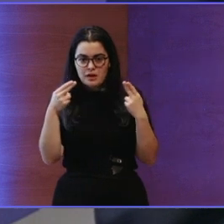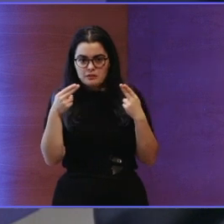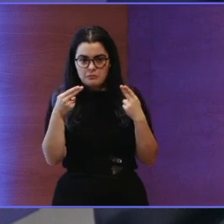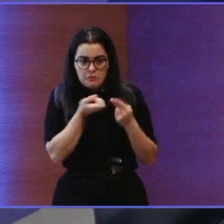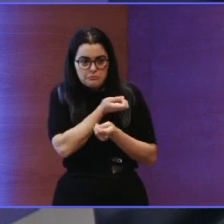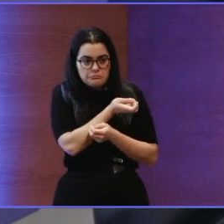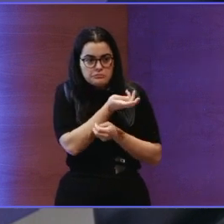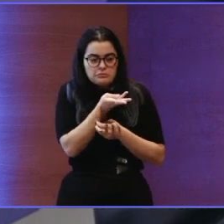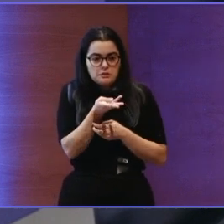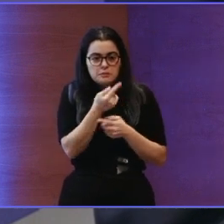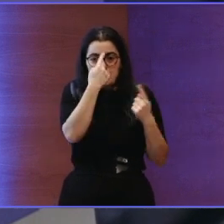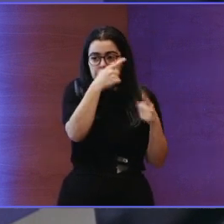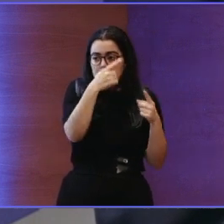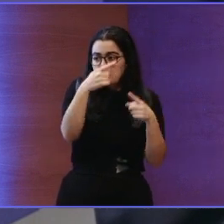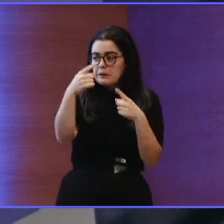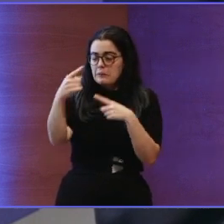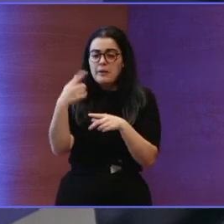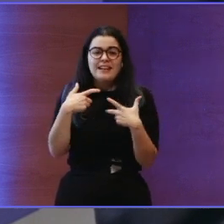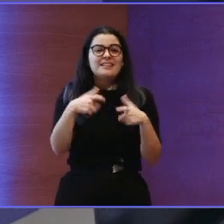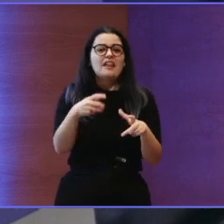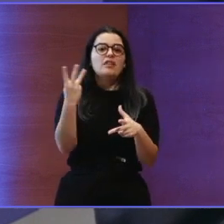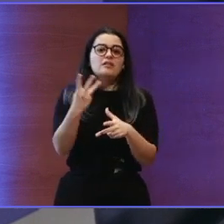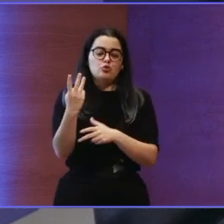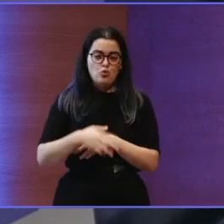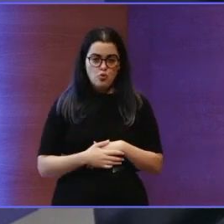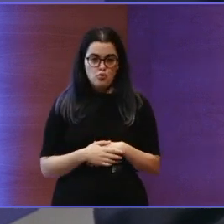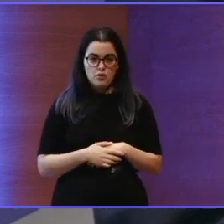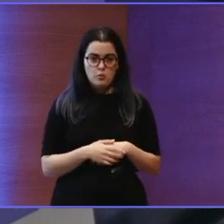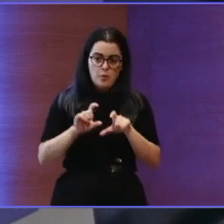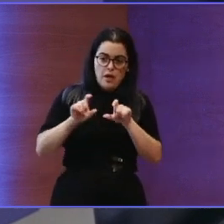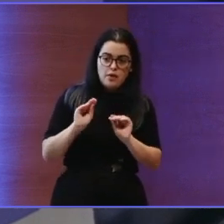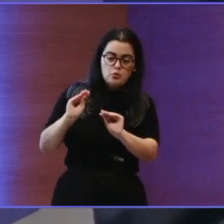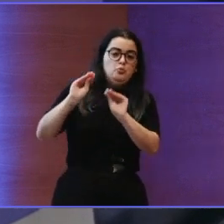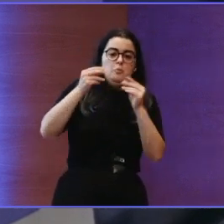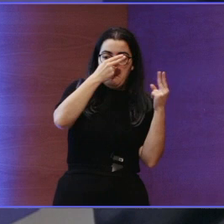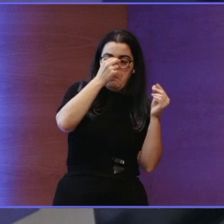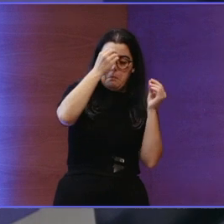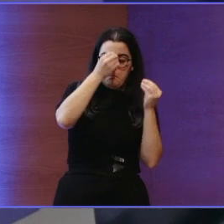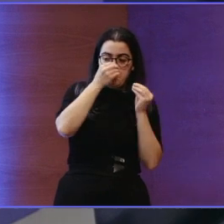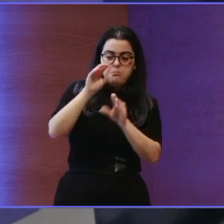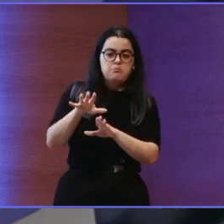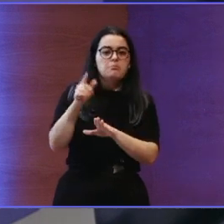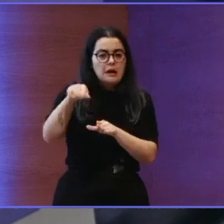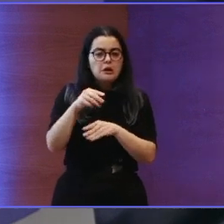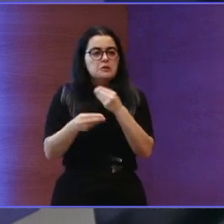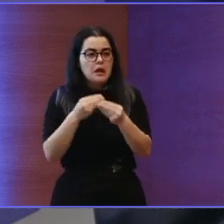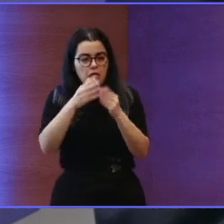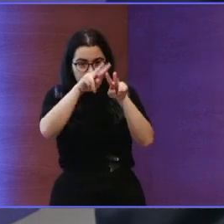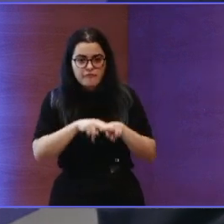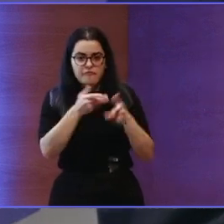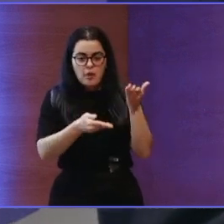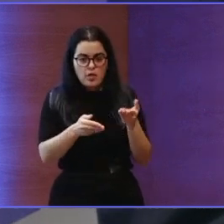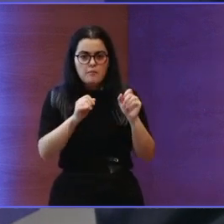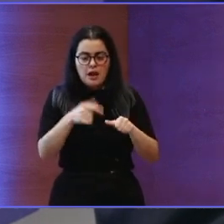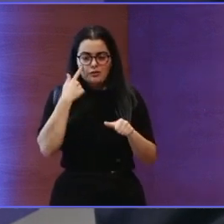ha delegado en entidades del Tercer sector Entonces yo creo que también eh para ver qué pasos estamos dando pero